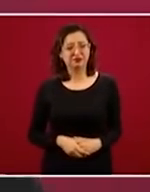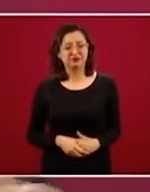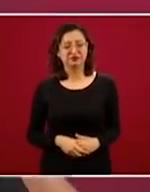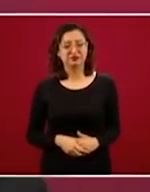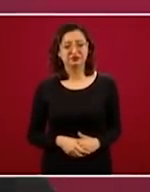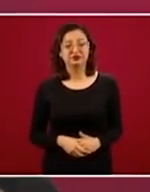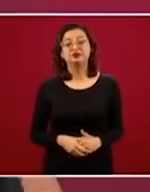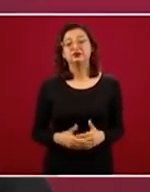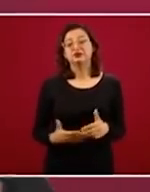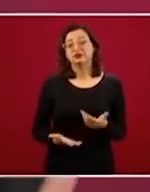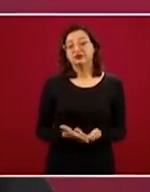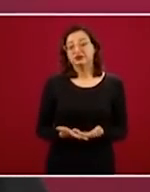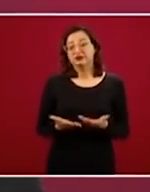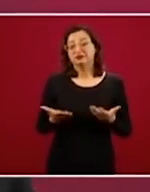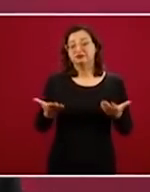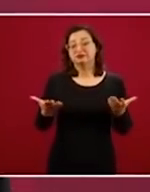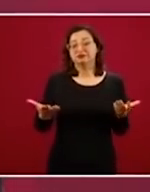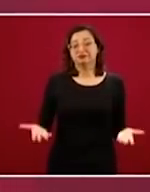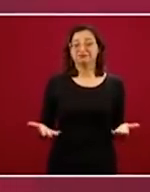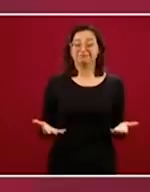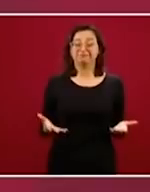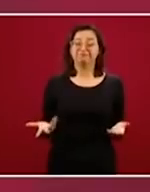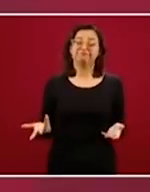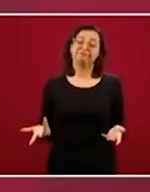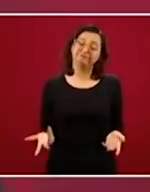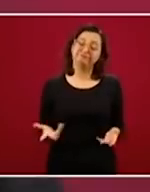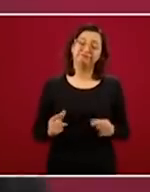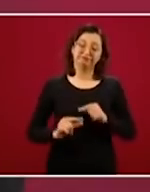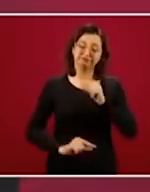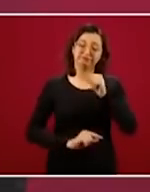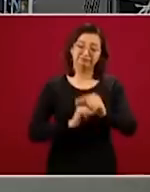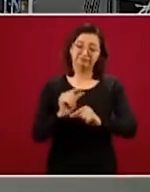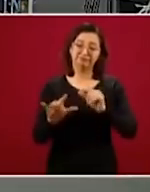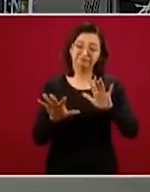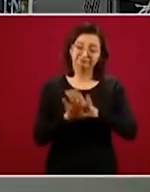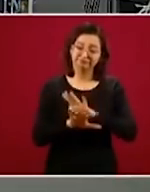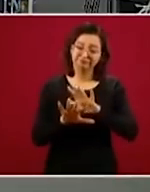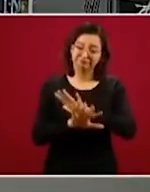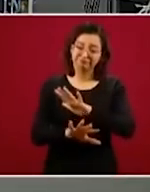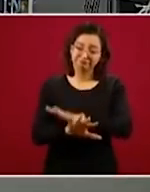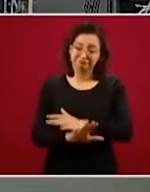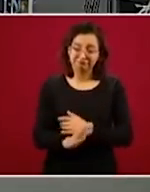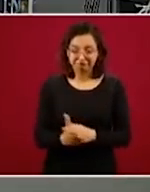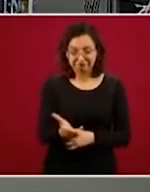entonces ahora las cosas tienen que ir cambiando poco a poco